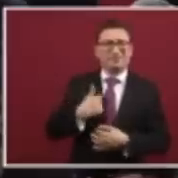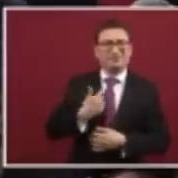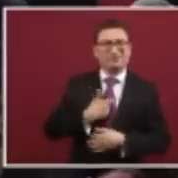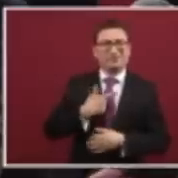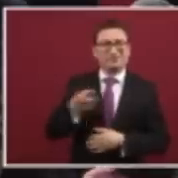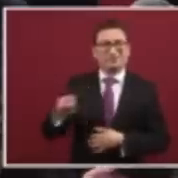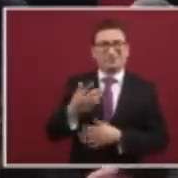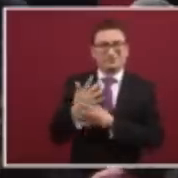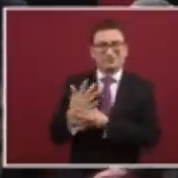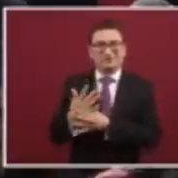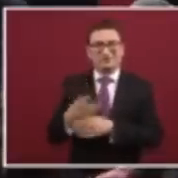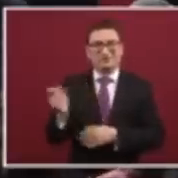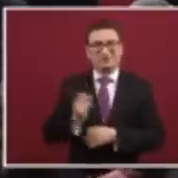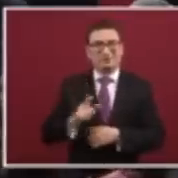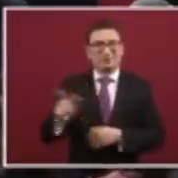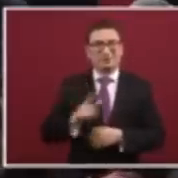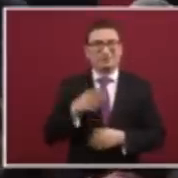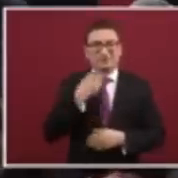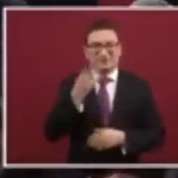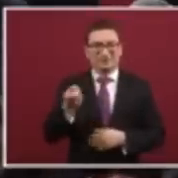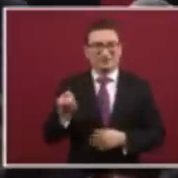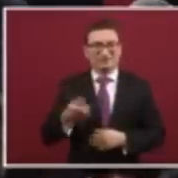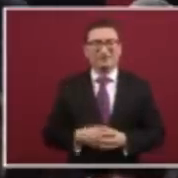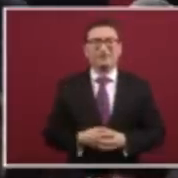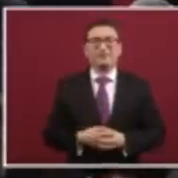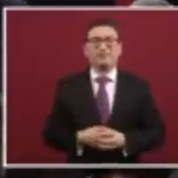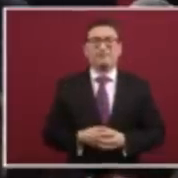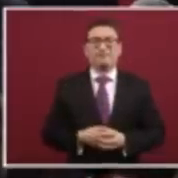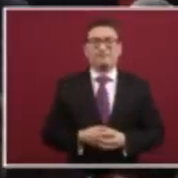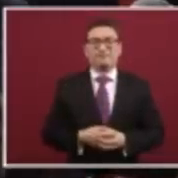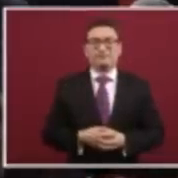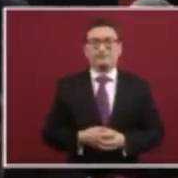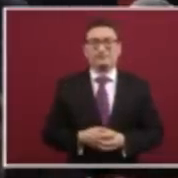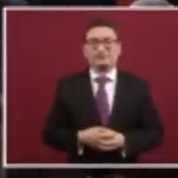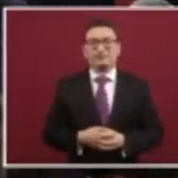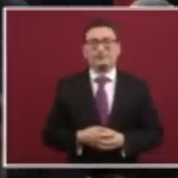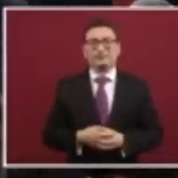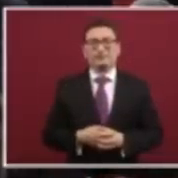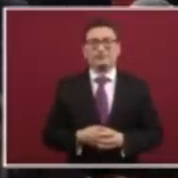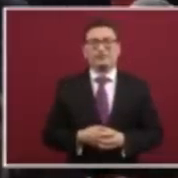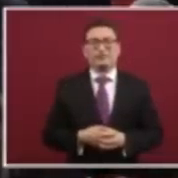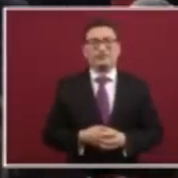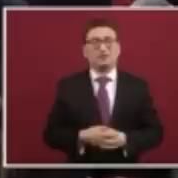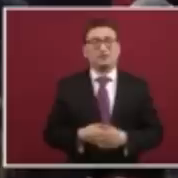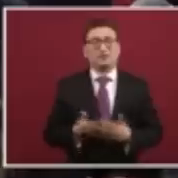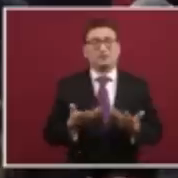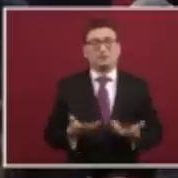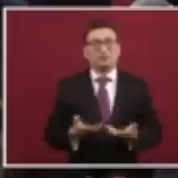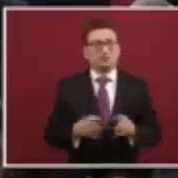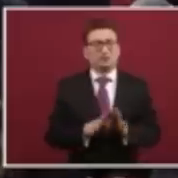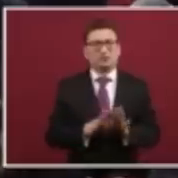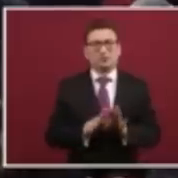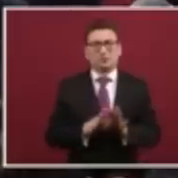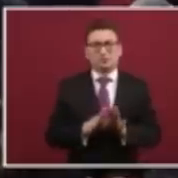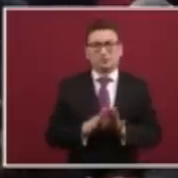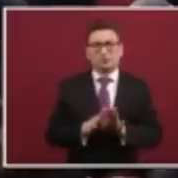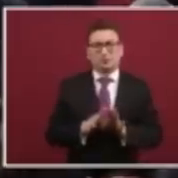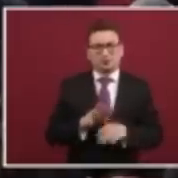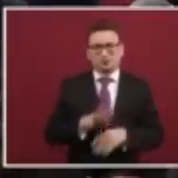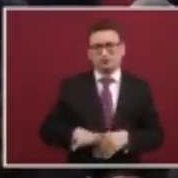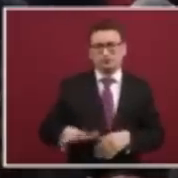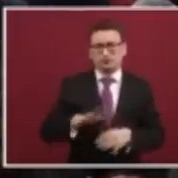que es un buen profesional de la medicina, de que esto no solo tiene que ver con el sector